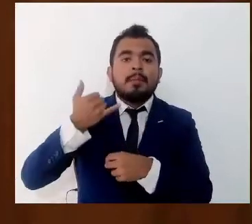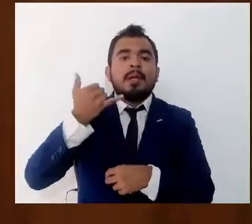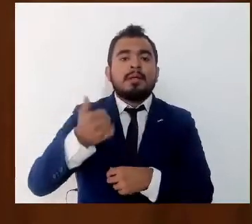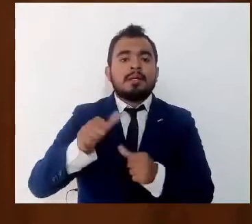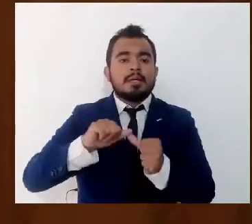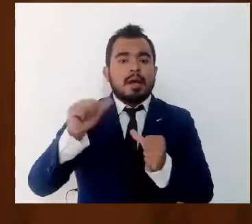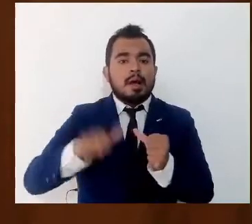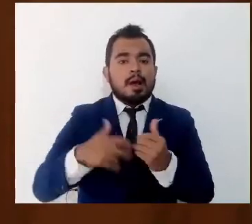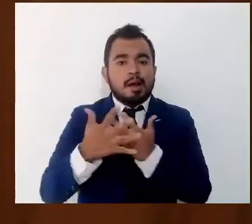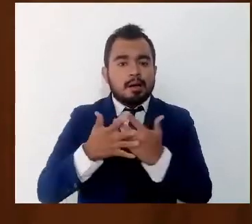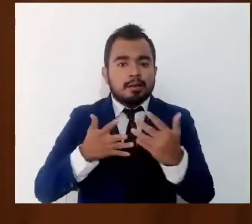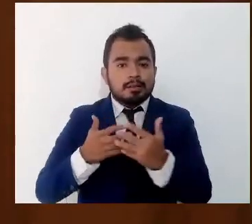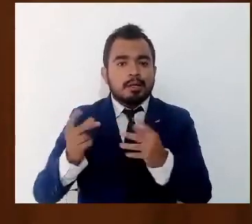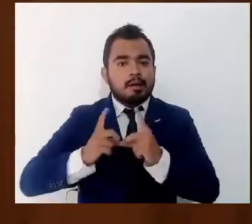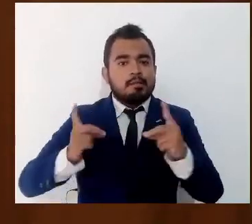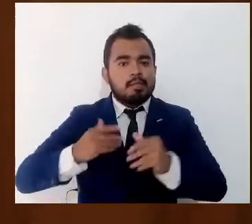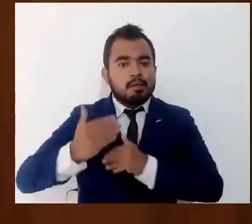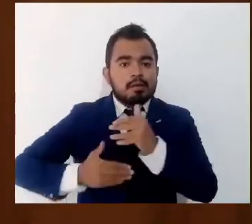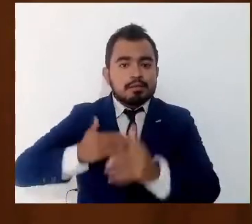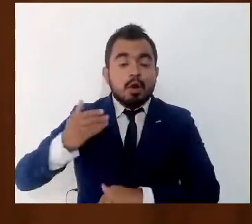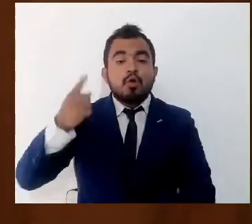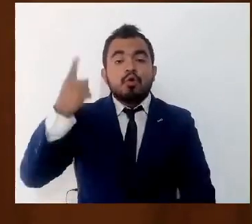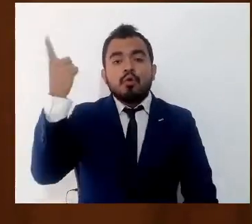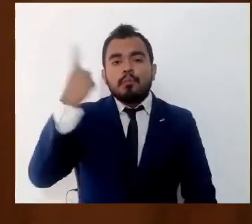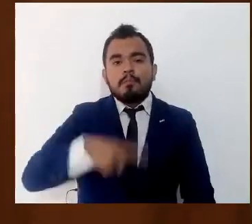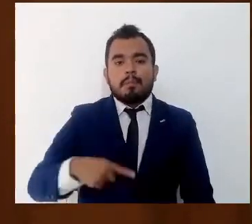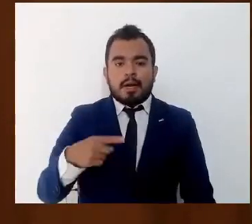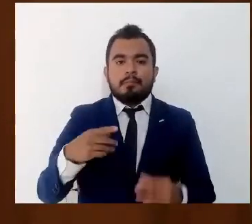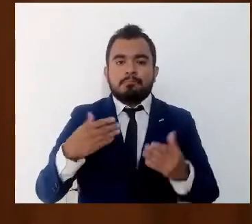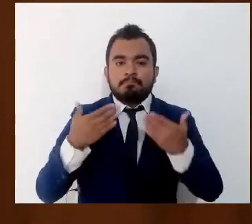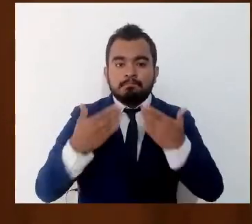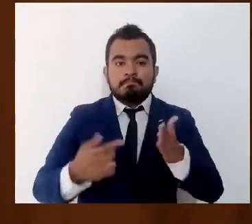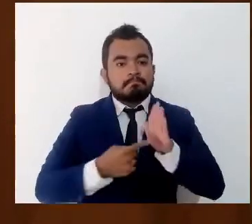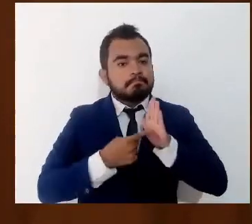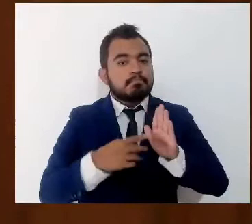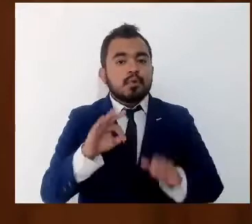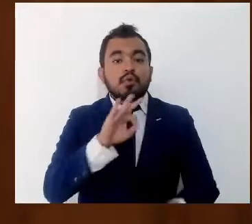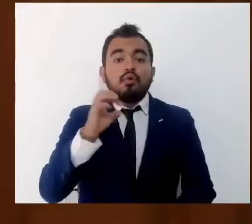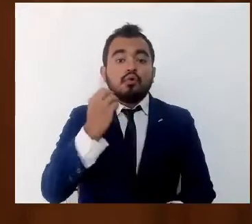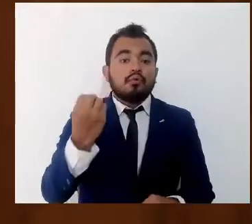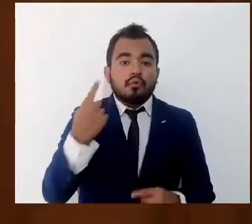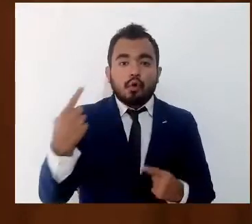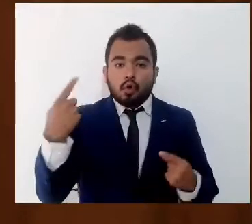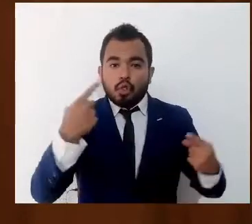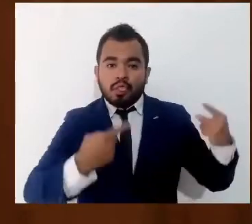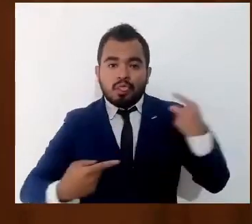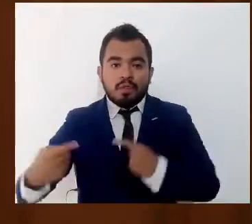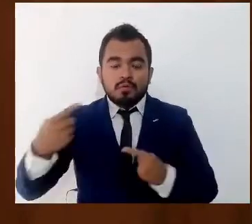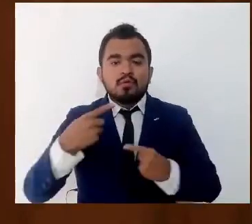foros de discusión que permitan tener una adecuada estrategia de promoción